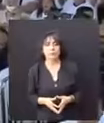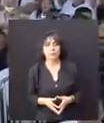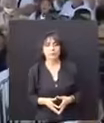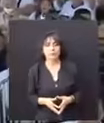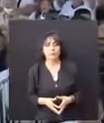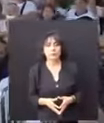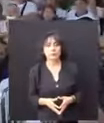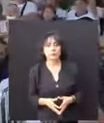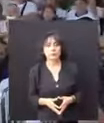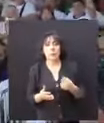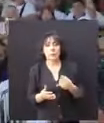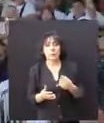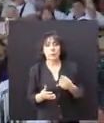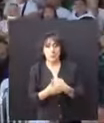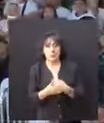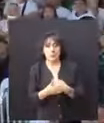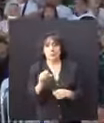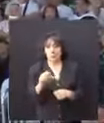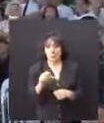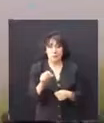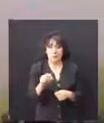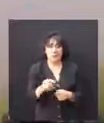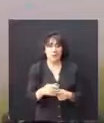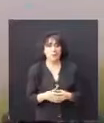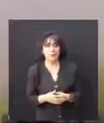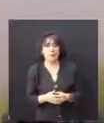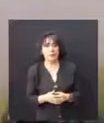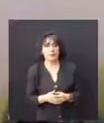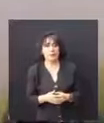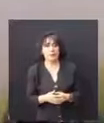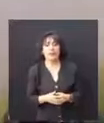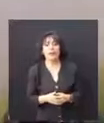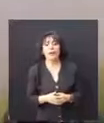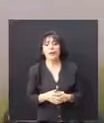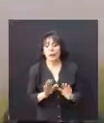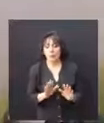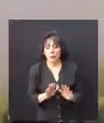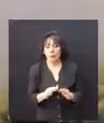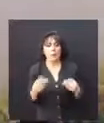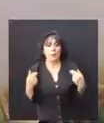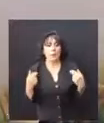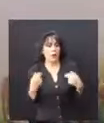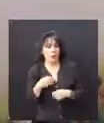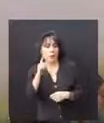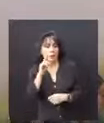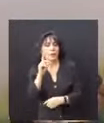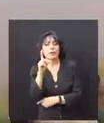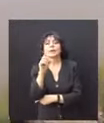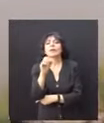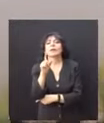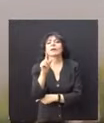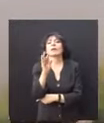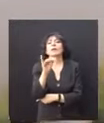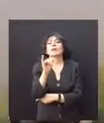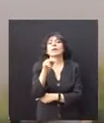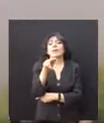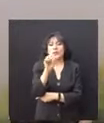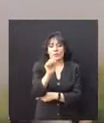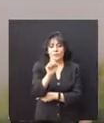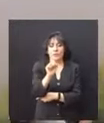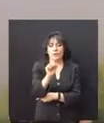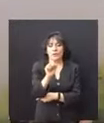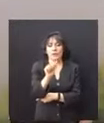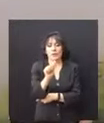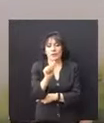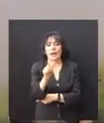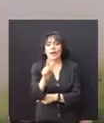Vamos a apoyar también, ya la maestra Delfina está terminando el colector para las